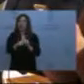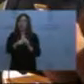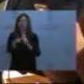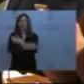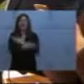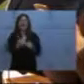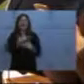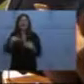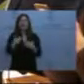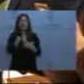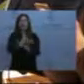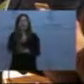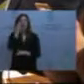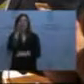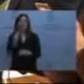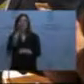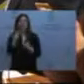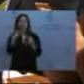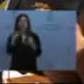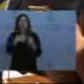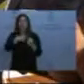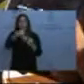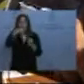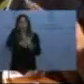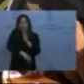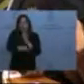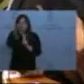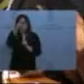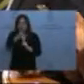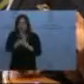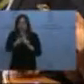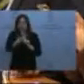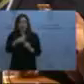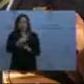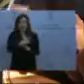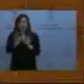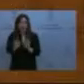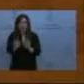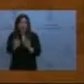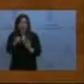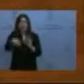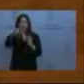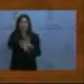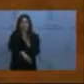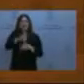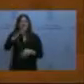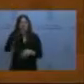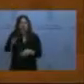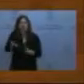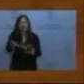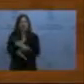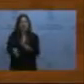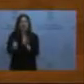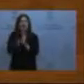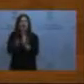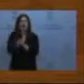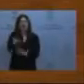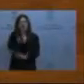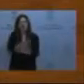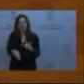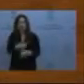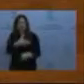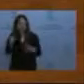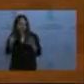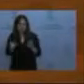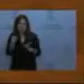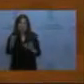allá del respeto a las reglas del juego, sino como un marco de valores donde el compañerismo, los valores que todos quisiéramos cuando nuestros hijos o